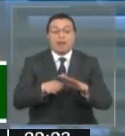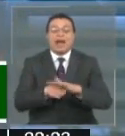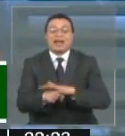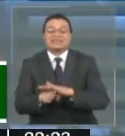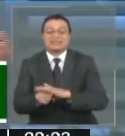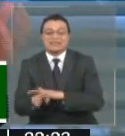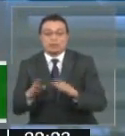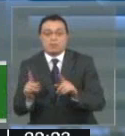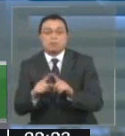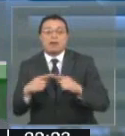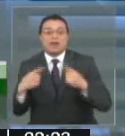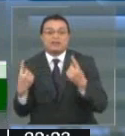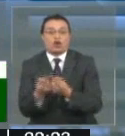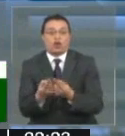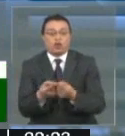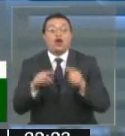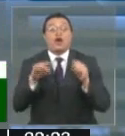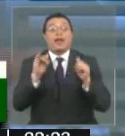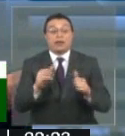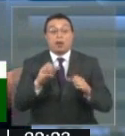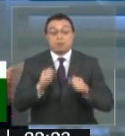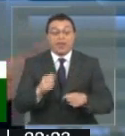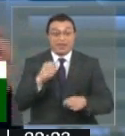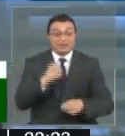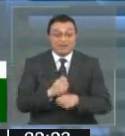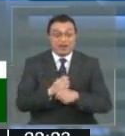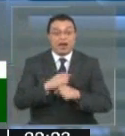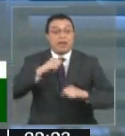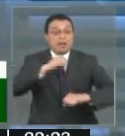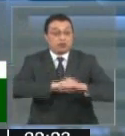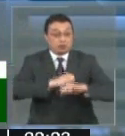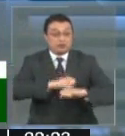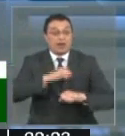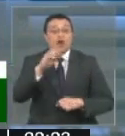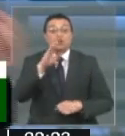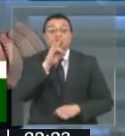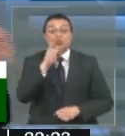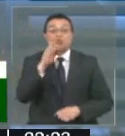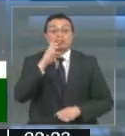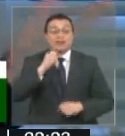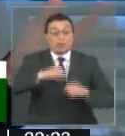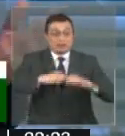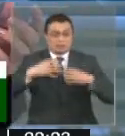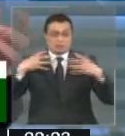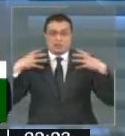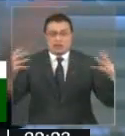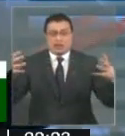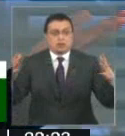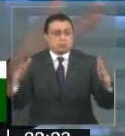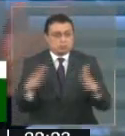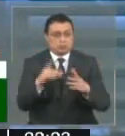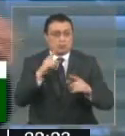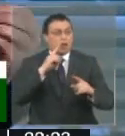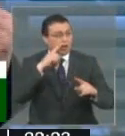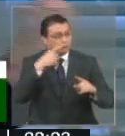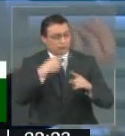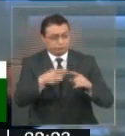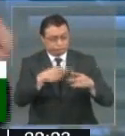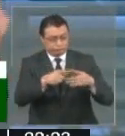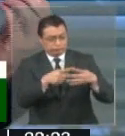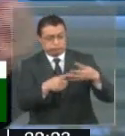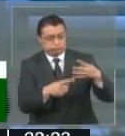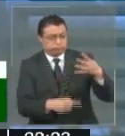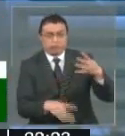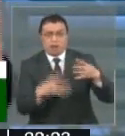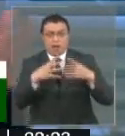accesible, inclusivo, pero también poder trabajar con la industria turística, con los empresarios grandes, pequeños, porque esta industria tiene eso, que es una gran cadena de valor